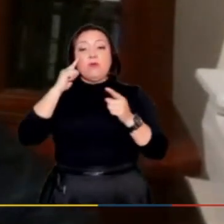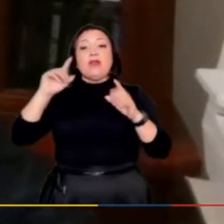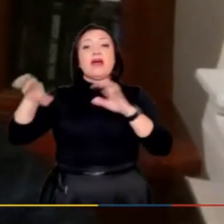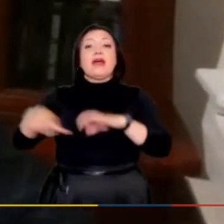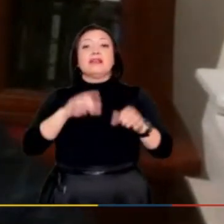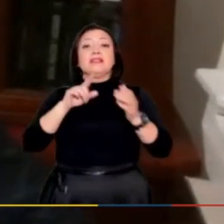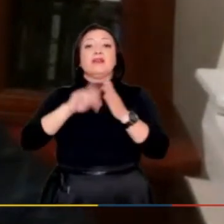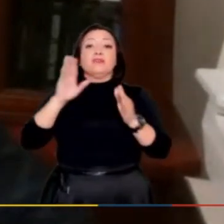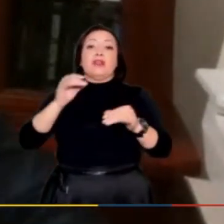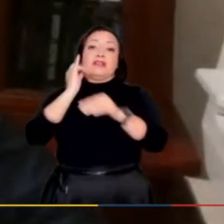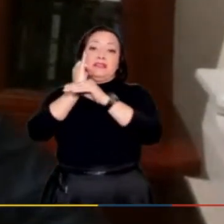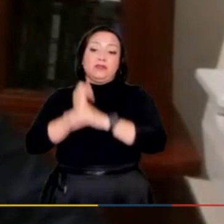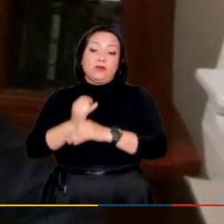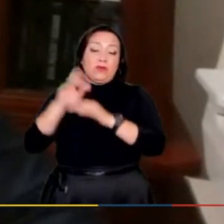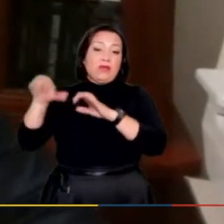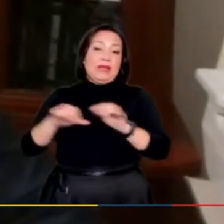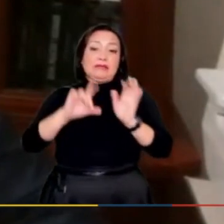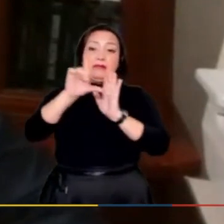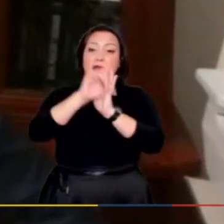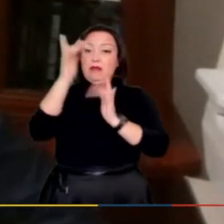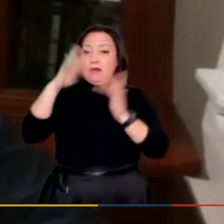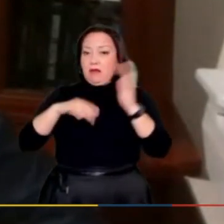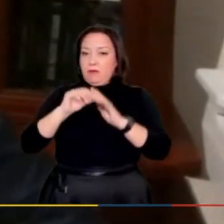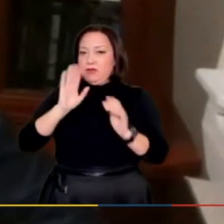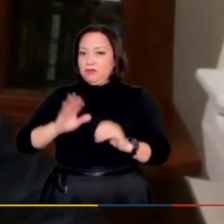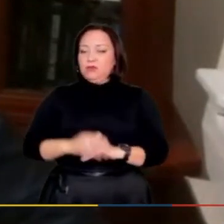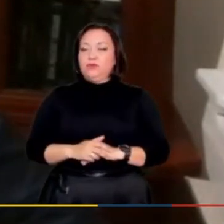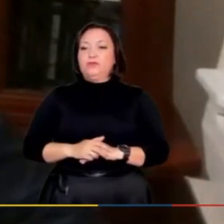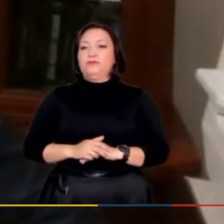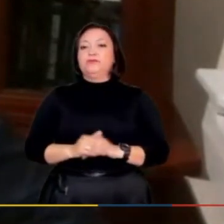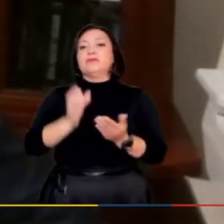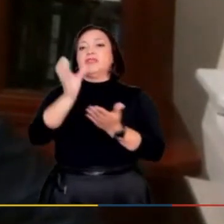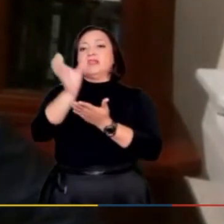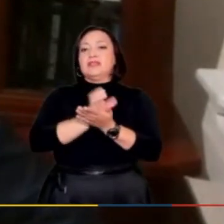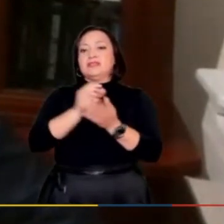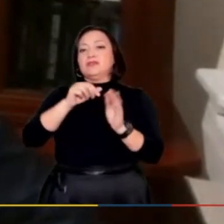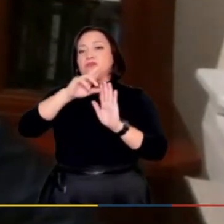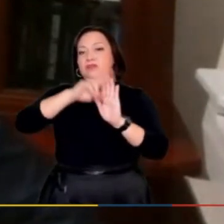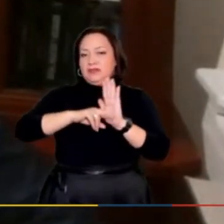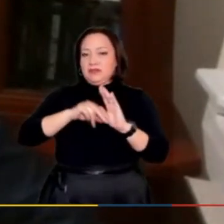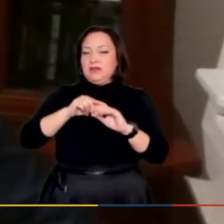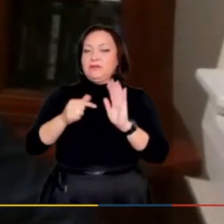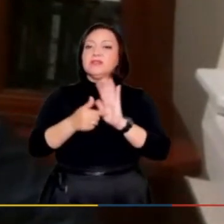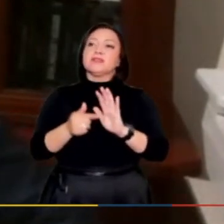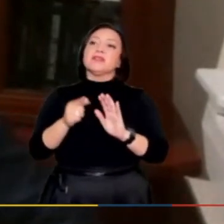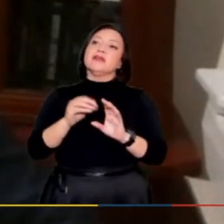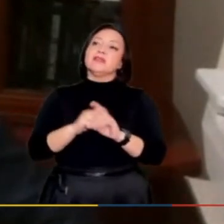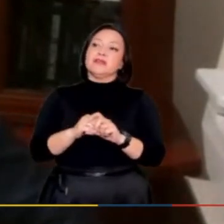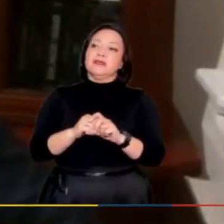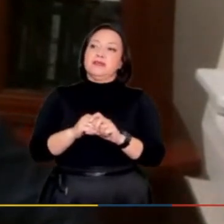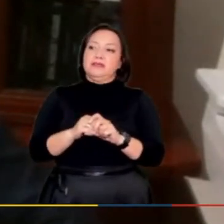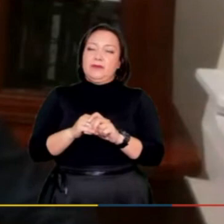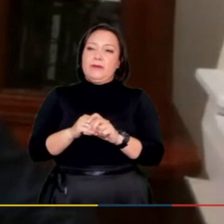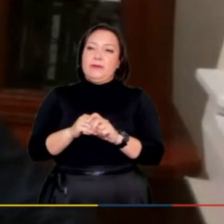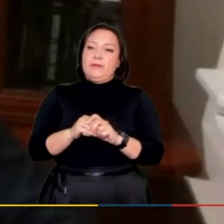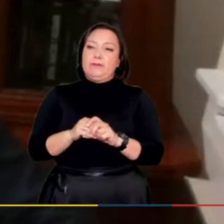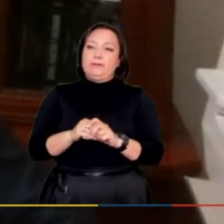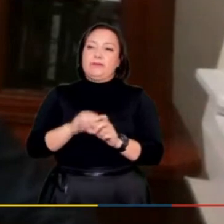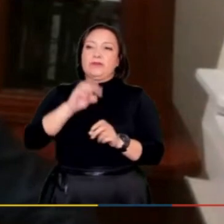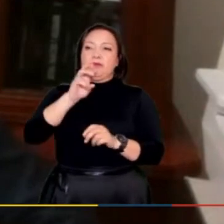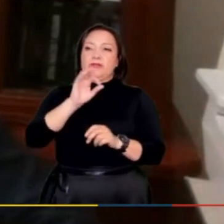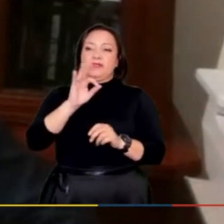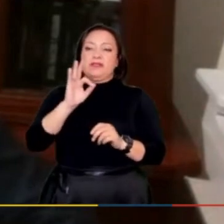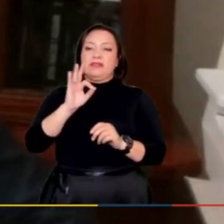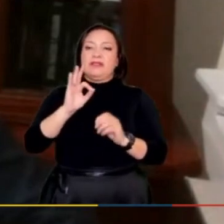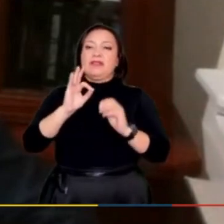las instituciones financieras. La circular reglamentaria externa de CIN 83 del 10 de diciembre